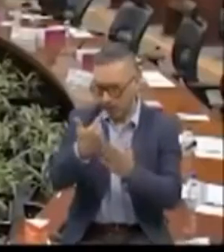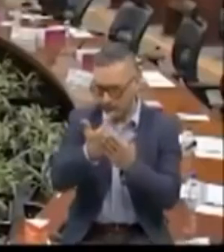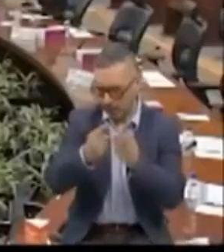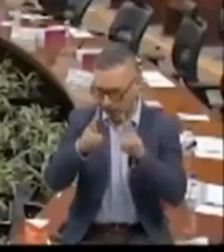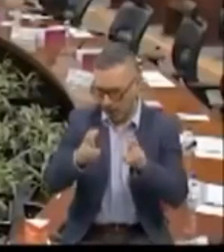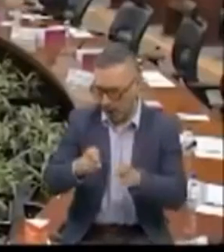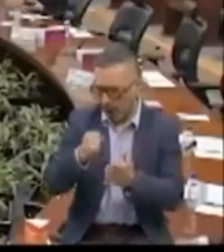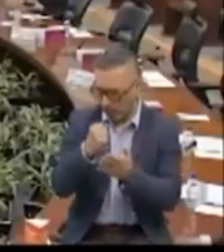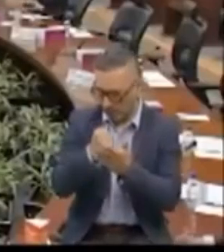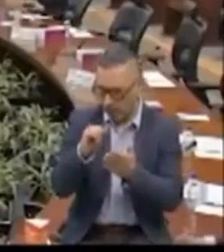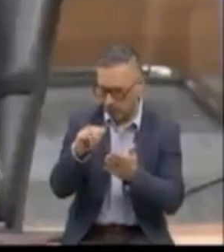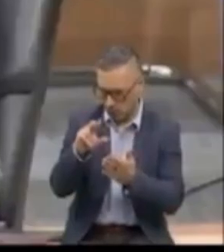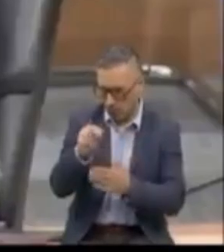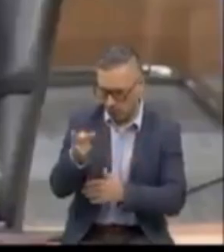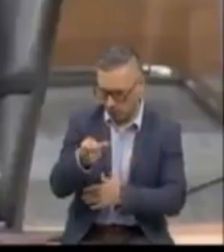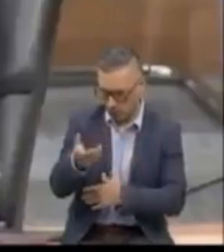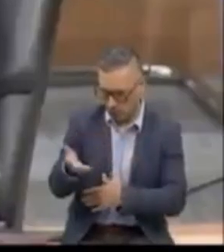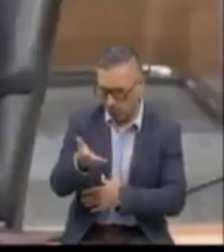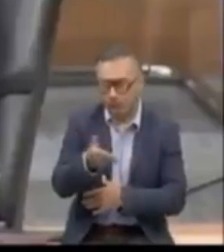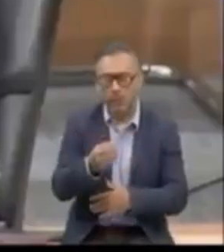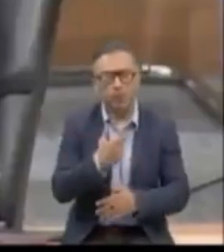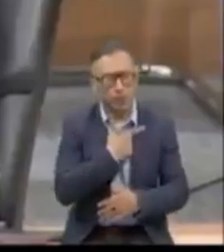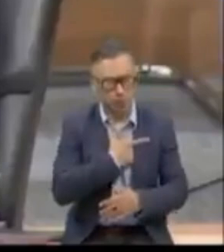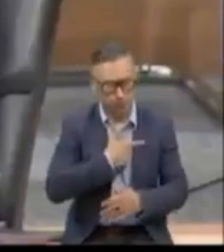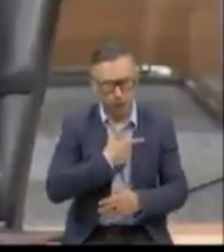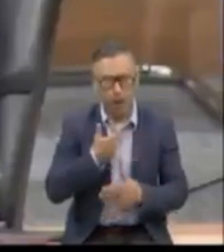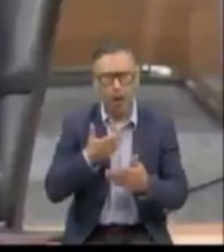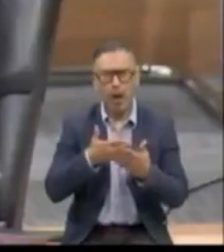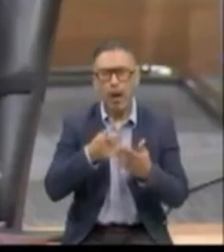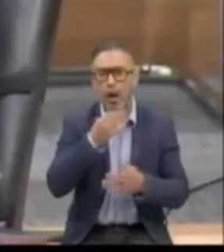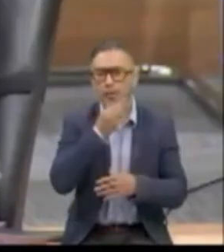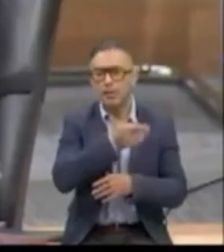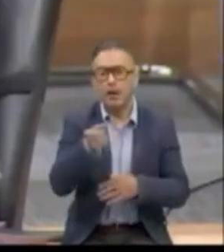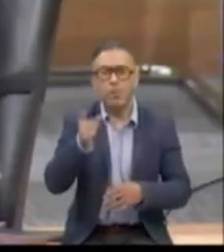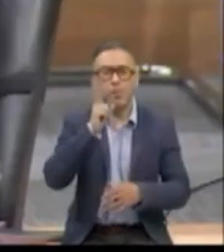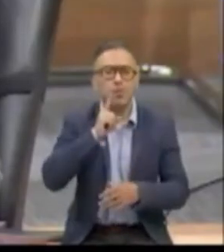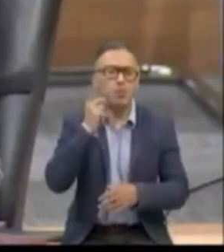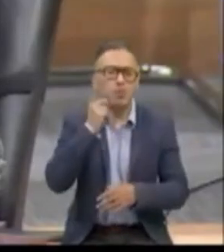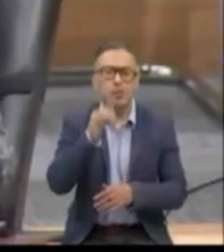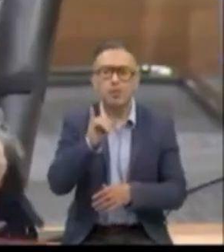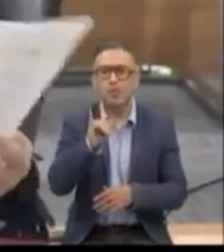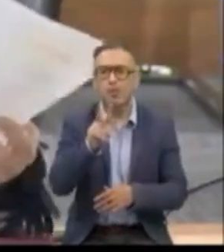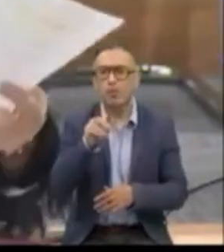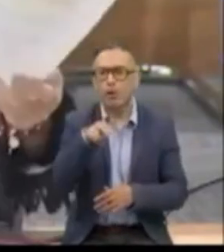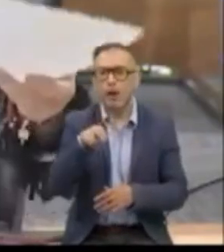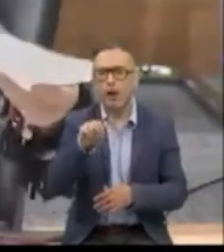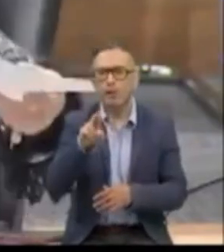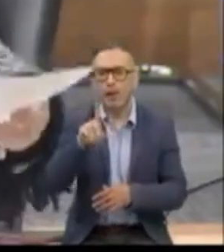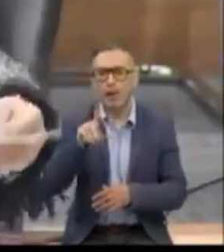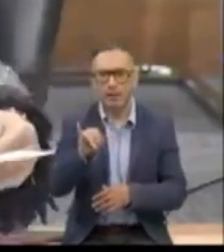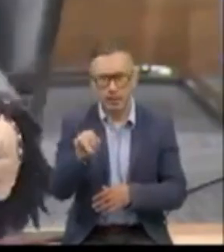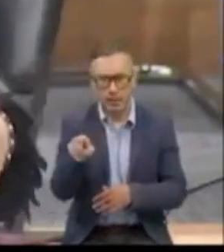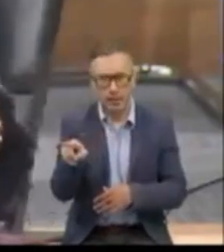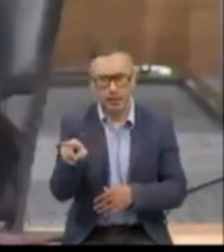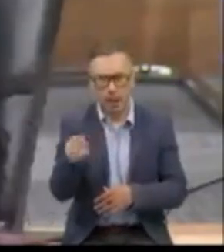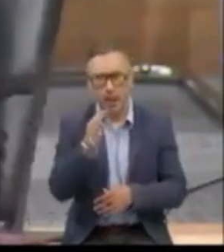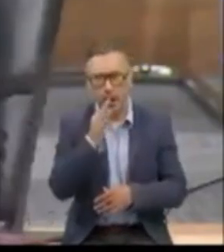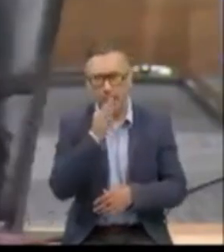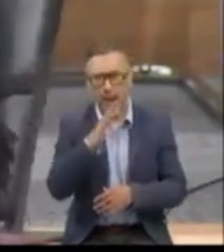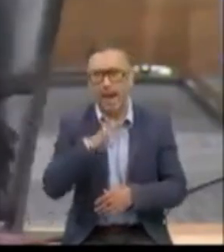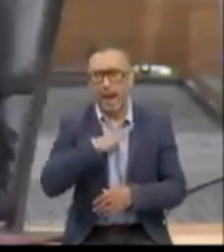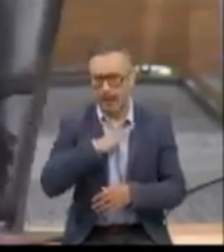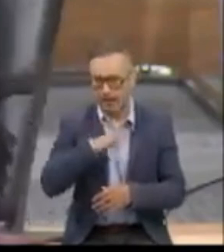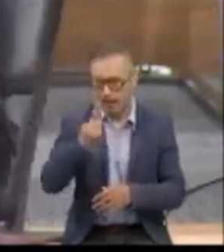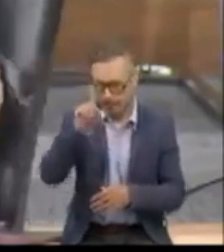300 oficinas en el país. Esa funciona con estabilidad porque es servicio civil. Pero sí hay claramente un problema de